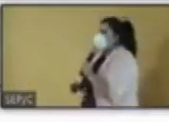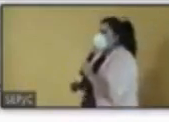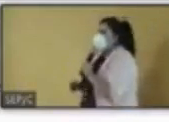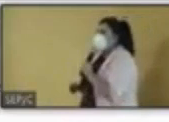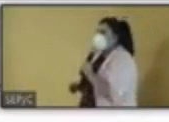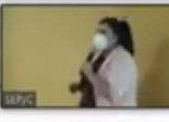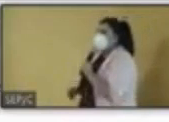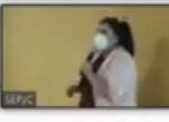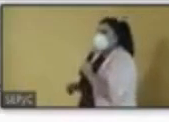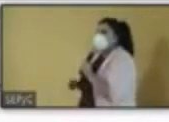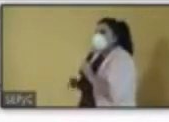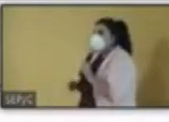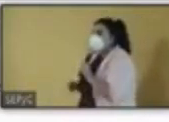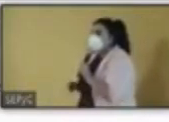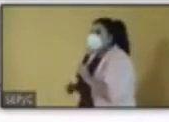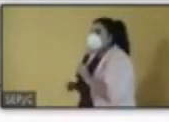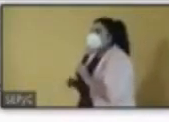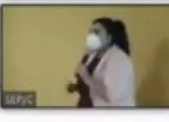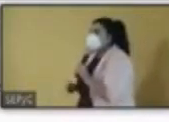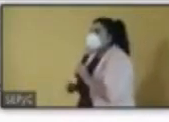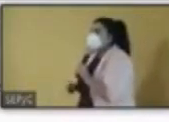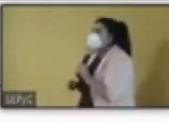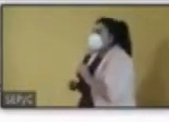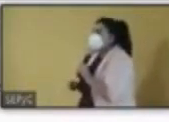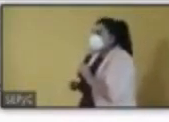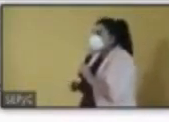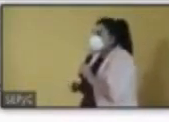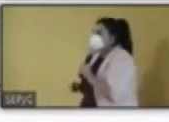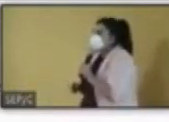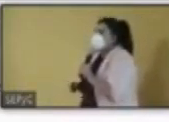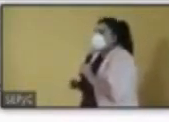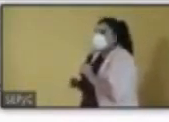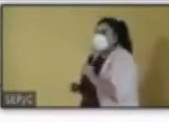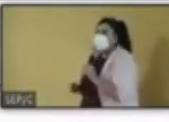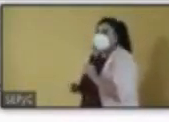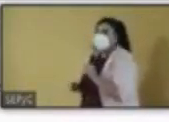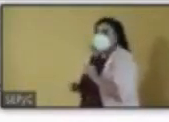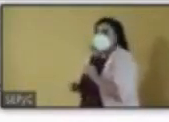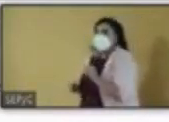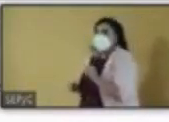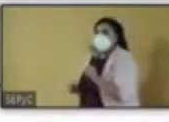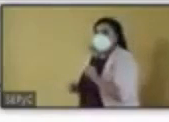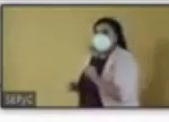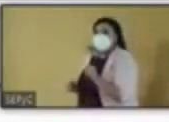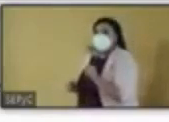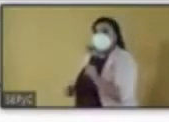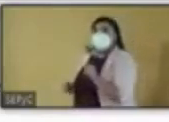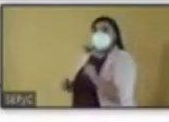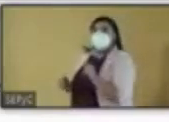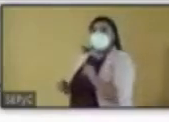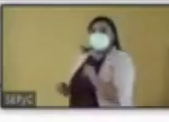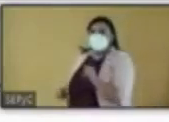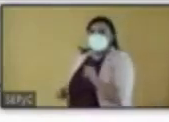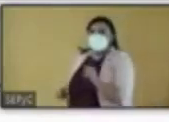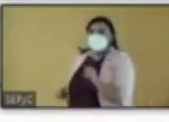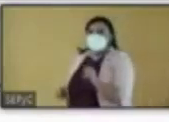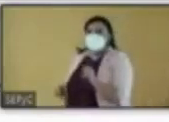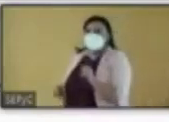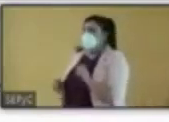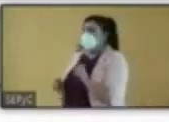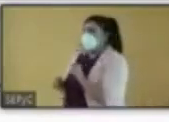peso, no deberán contener puntos, comas ni decimales. Esto implica que las cantidades deberán ser